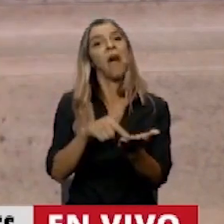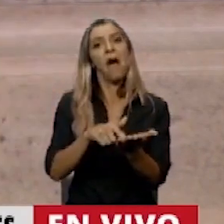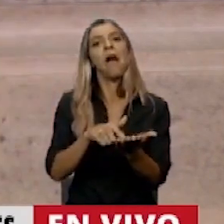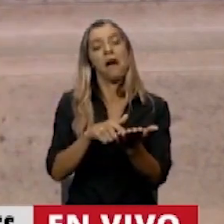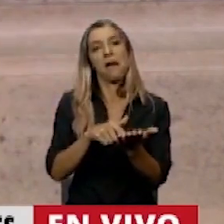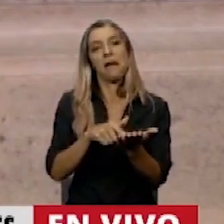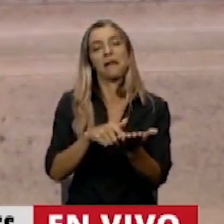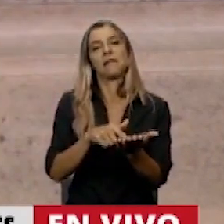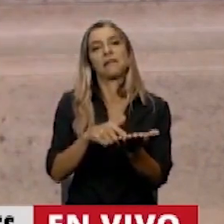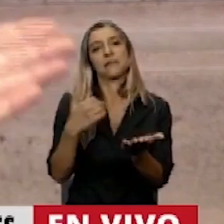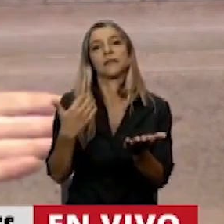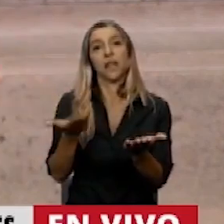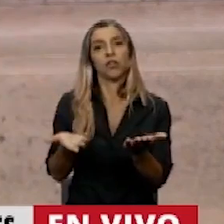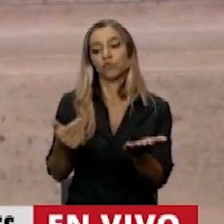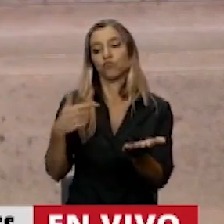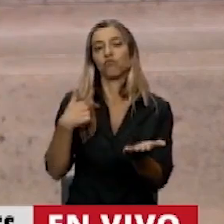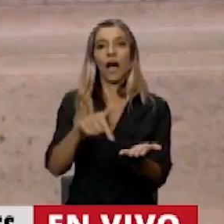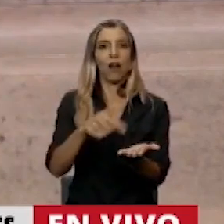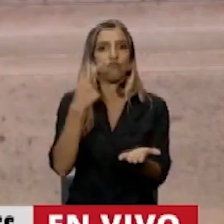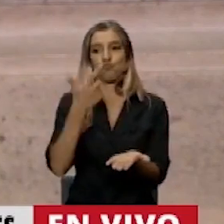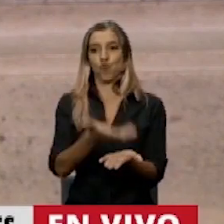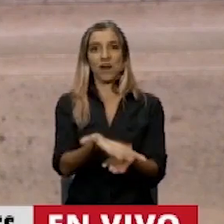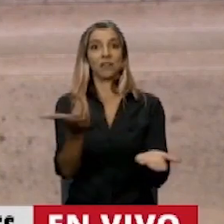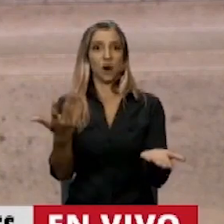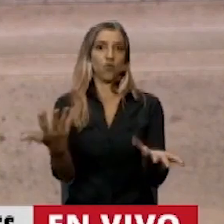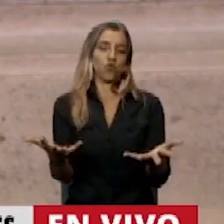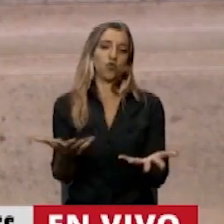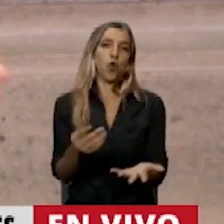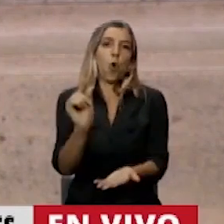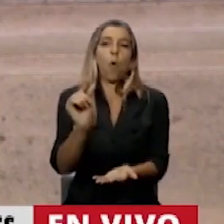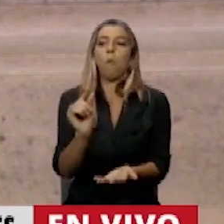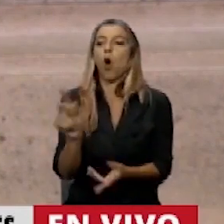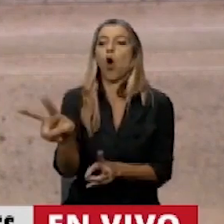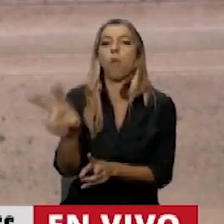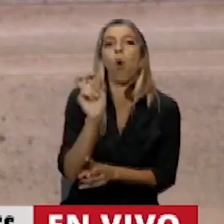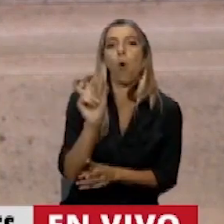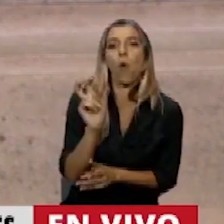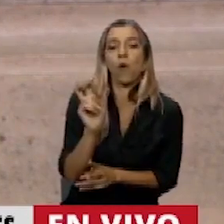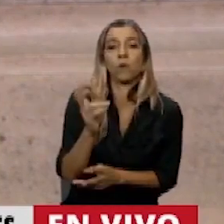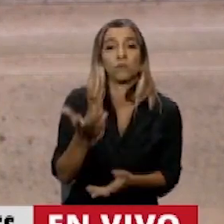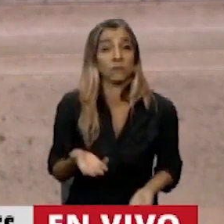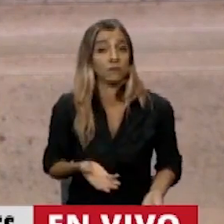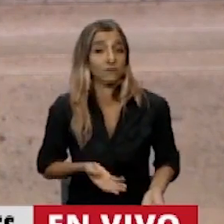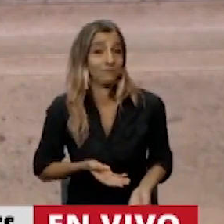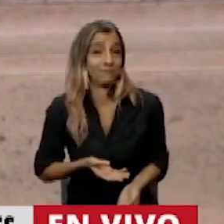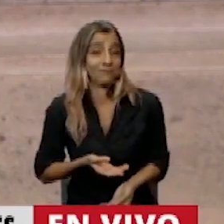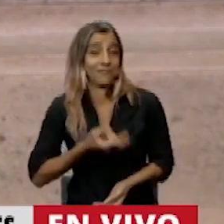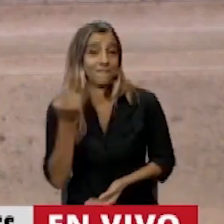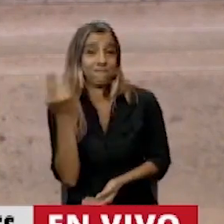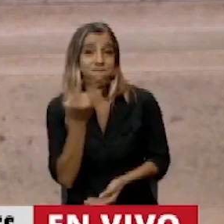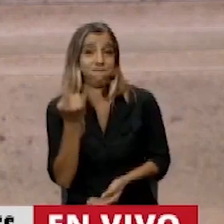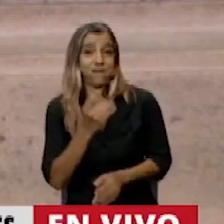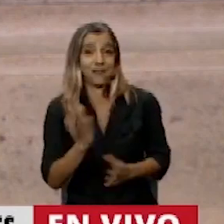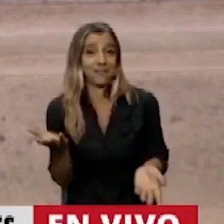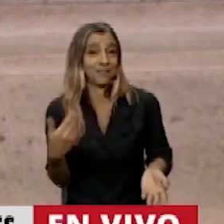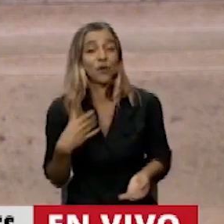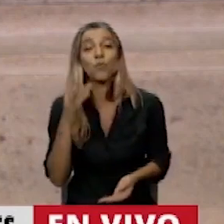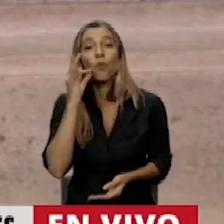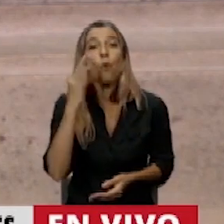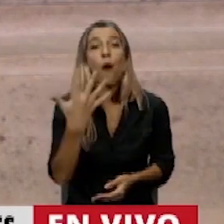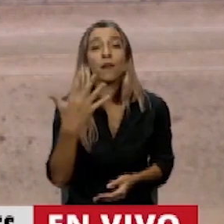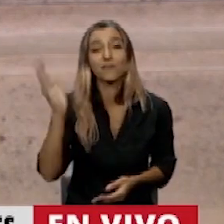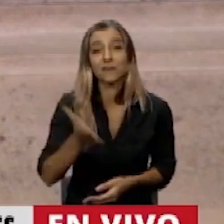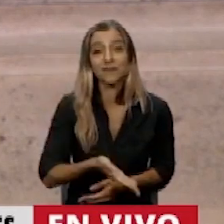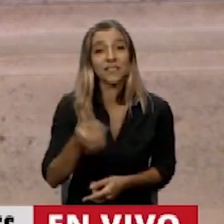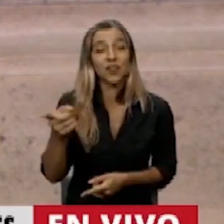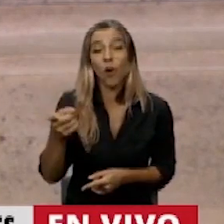bueno, ¿ven que por lo menos le sacamos un poquito? Falso. ¿Por qué? Porque ya hemos denunciado que el 45%